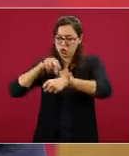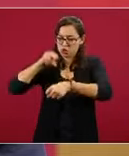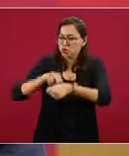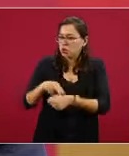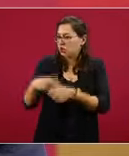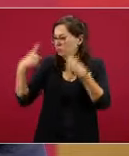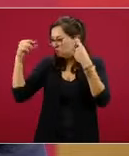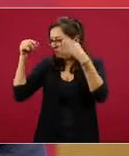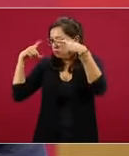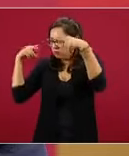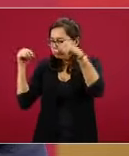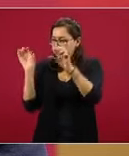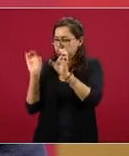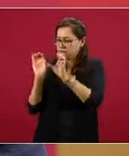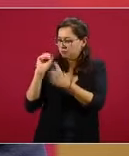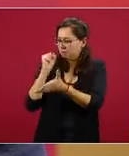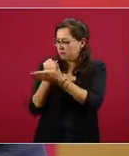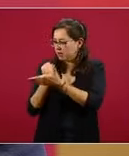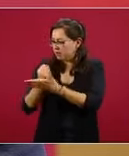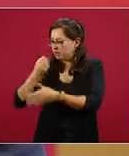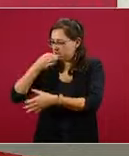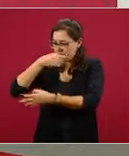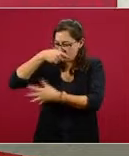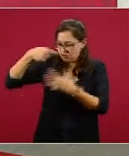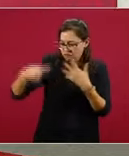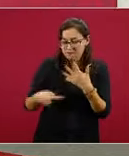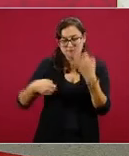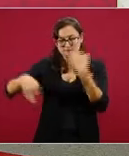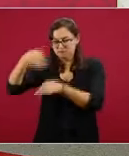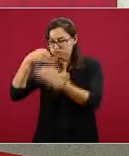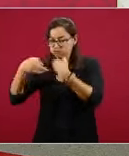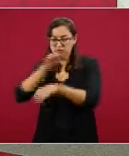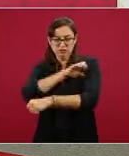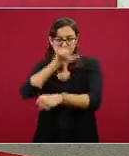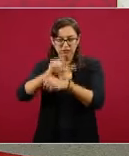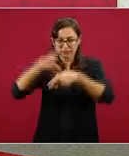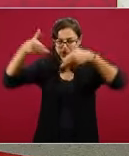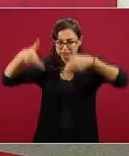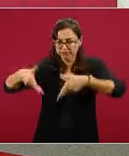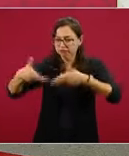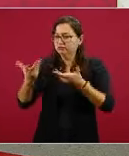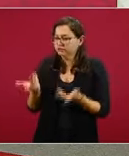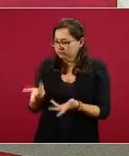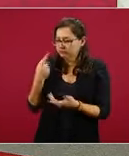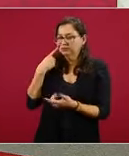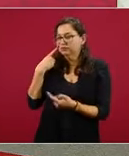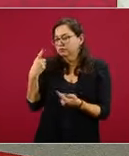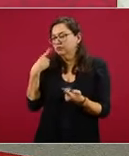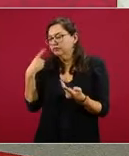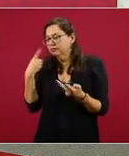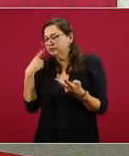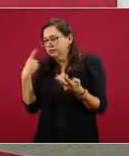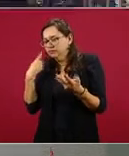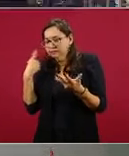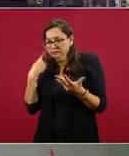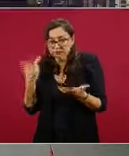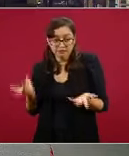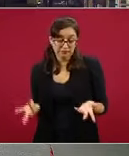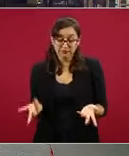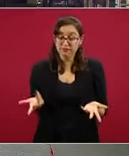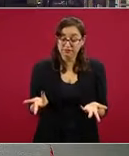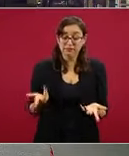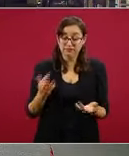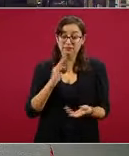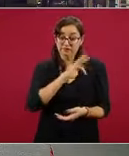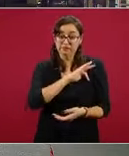por lo tanto deben de estar certificados en sus especialidades y en los procedimientos que realizan. Sin embargo, sí es una